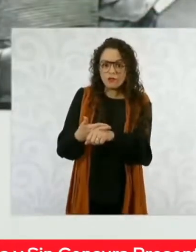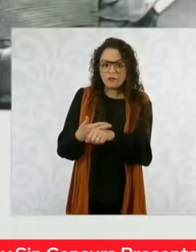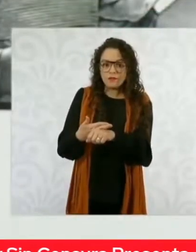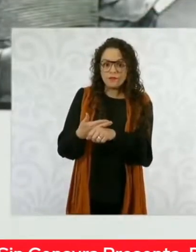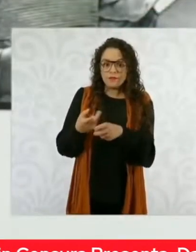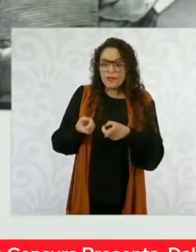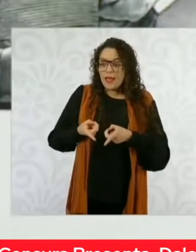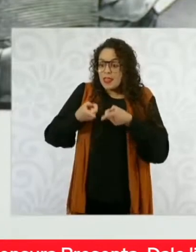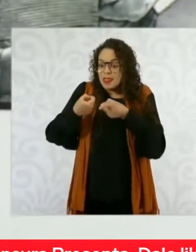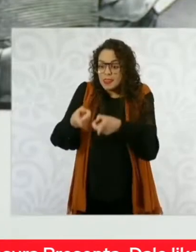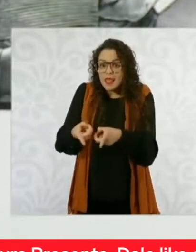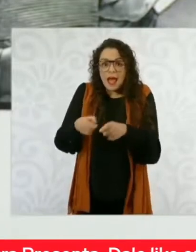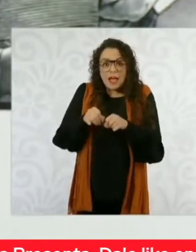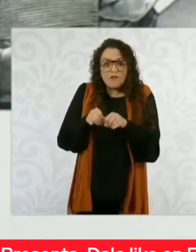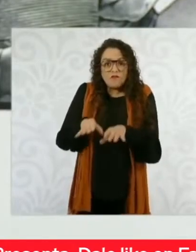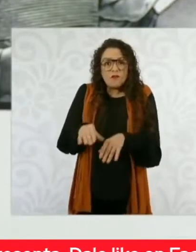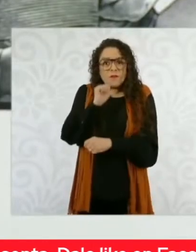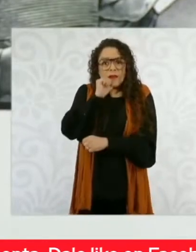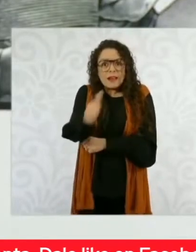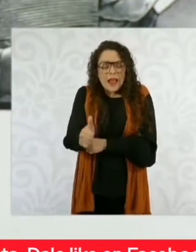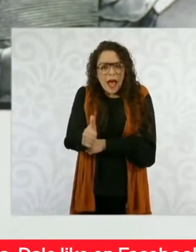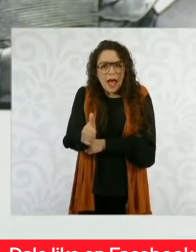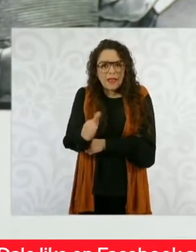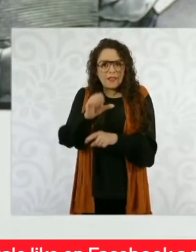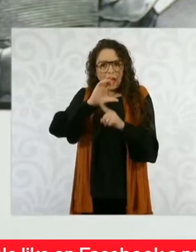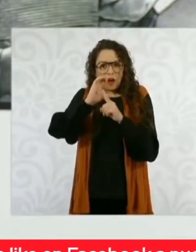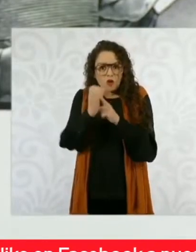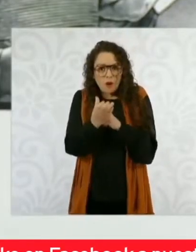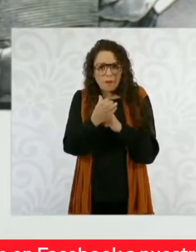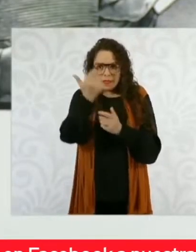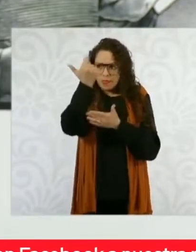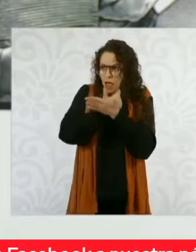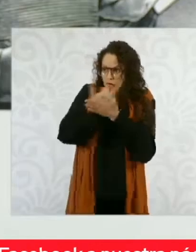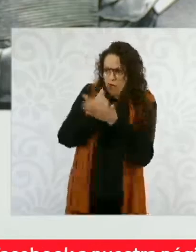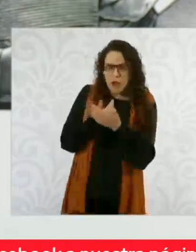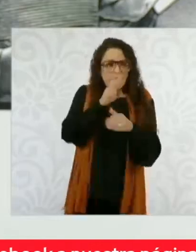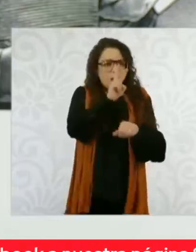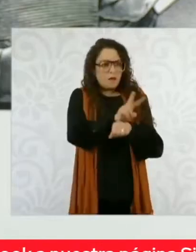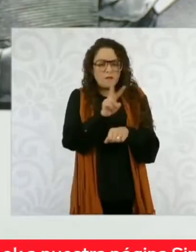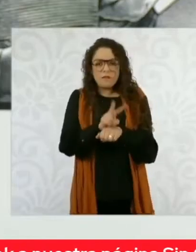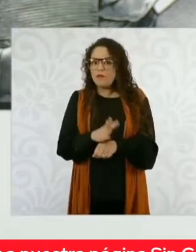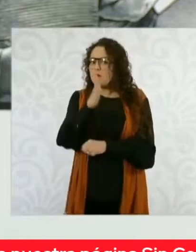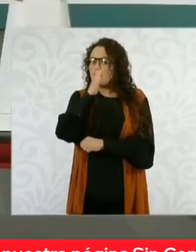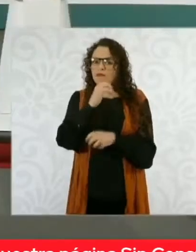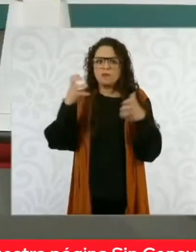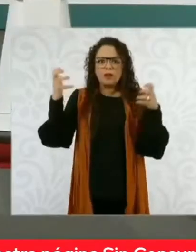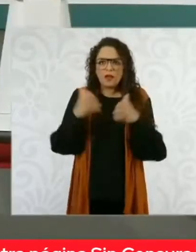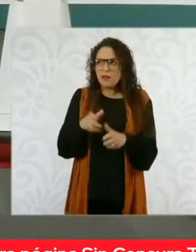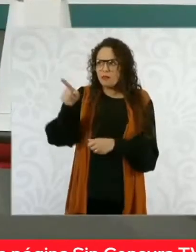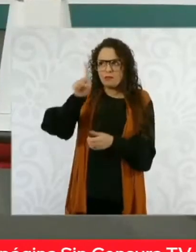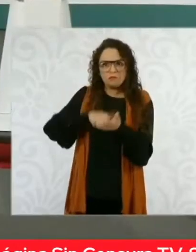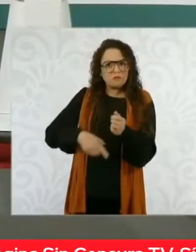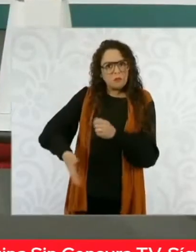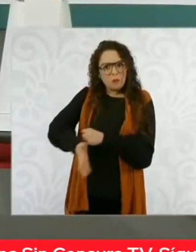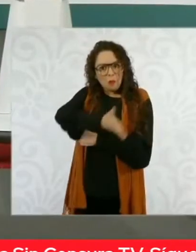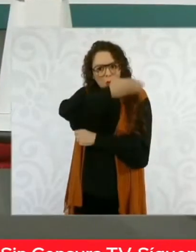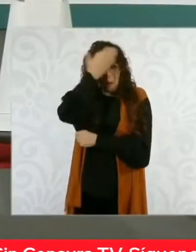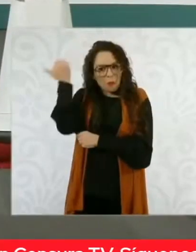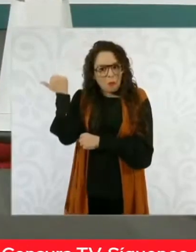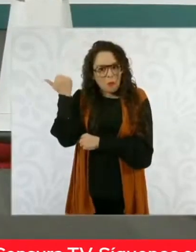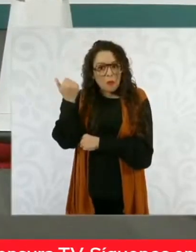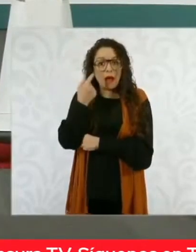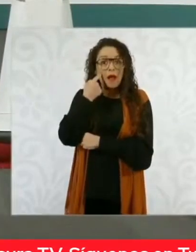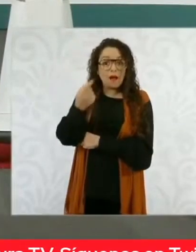informa, que no pueden ser auditados, que el comité de auditoría ni por enterado se da, pero ahora miren